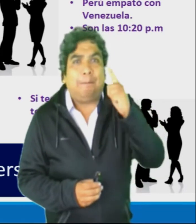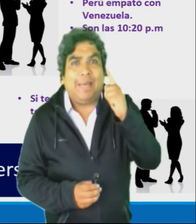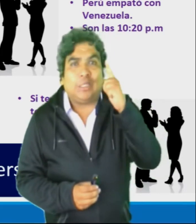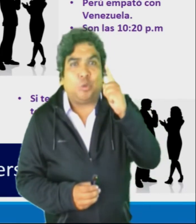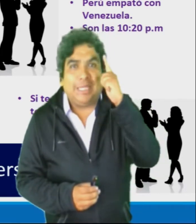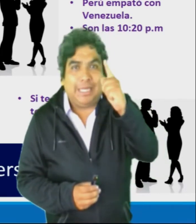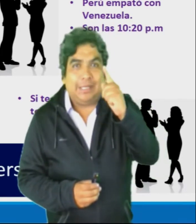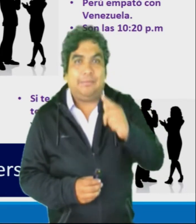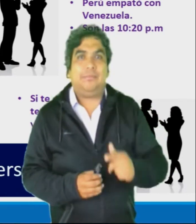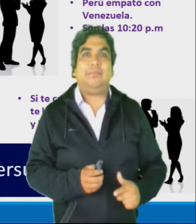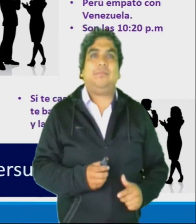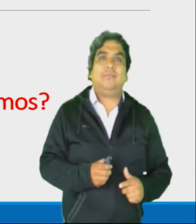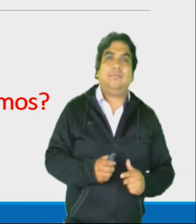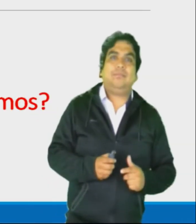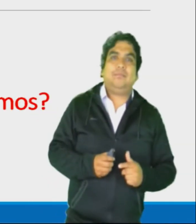busca persuadir.